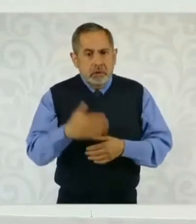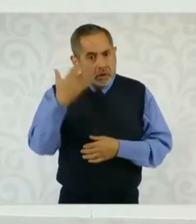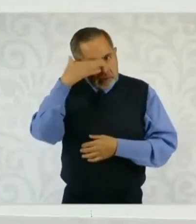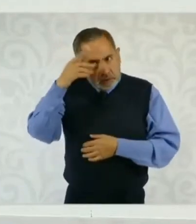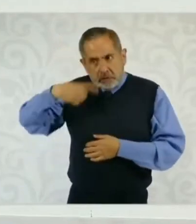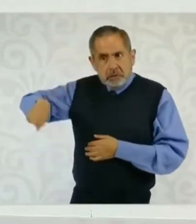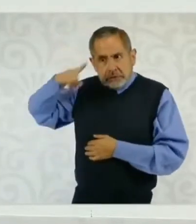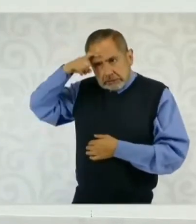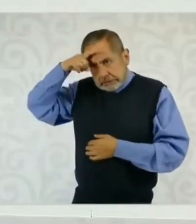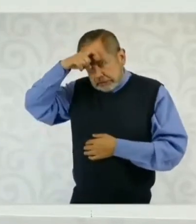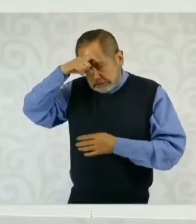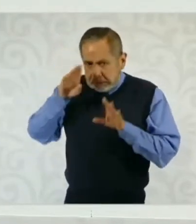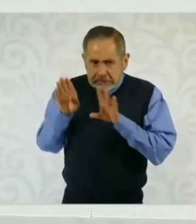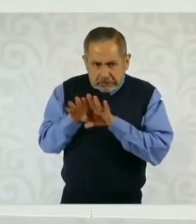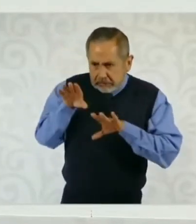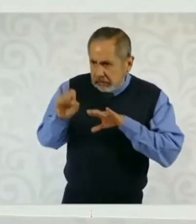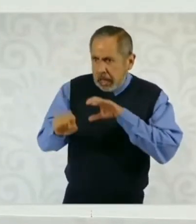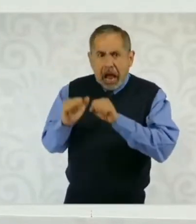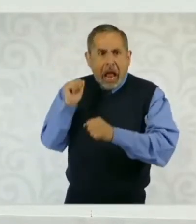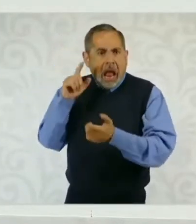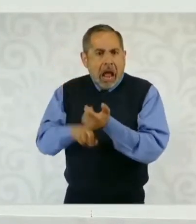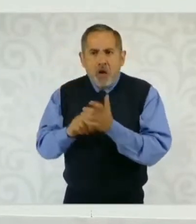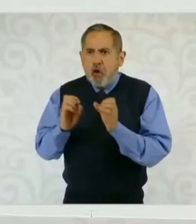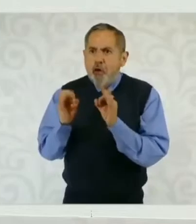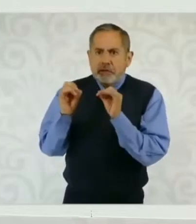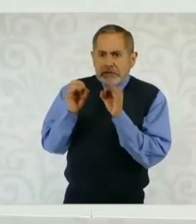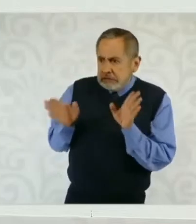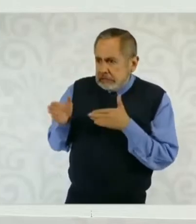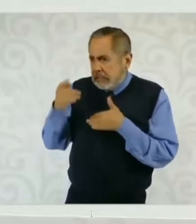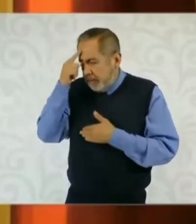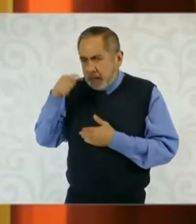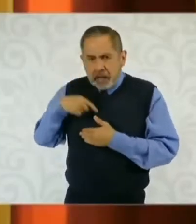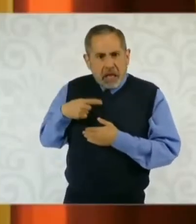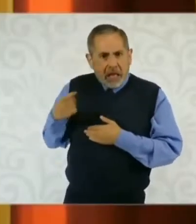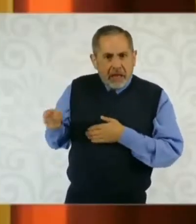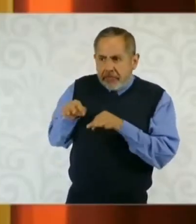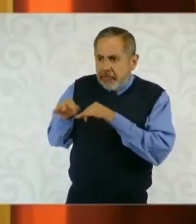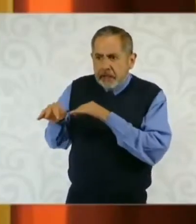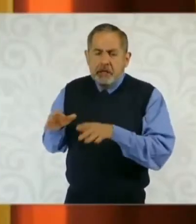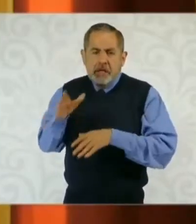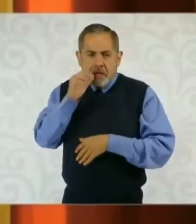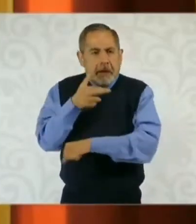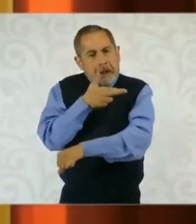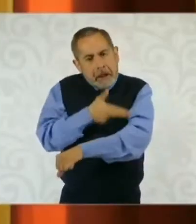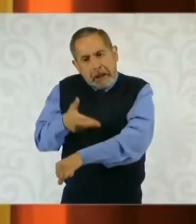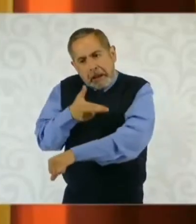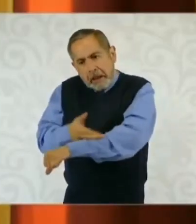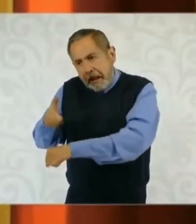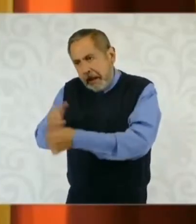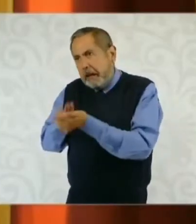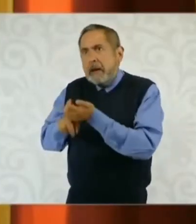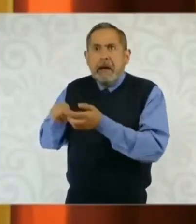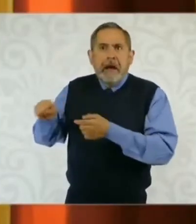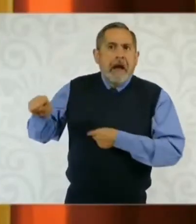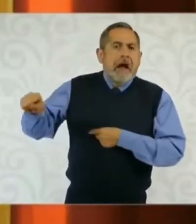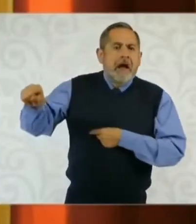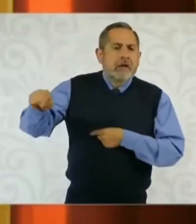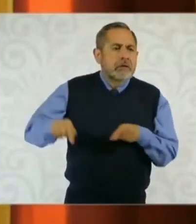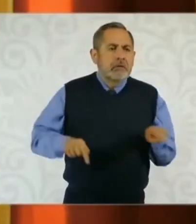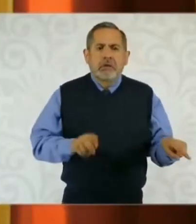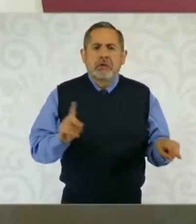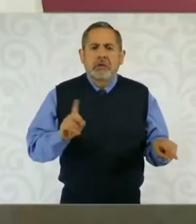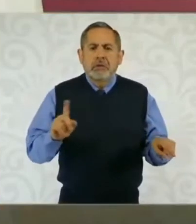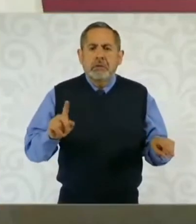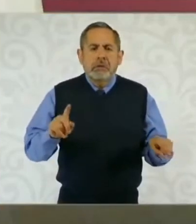difícil que es obtener una oficina para otro ente, tiene que pasar por INDAVI, o sea, es un camino muy